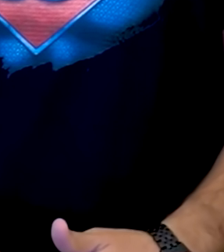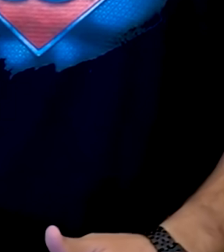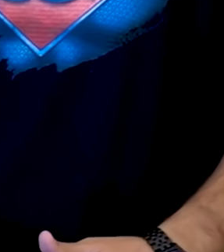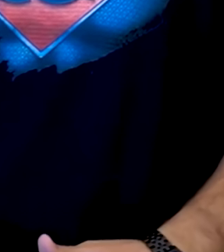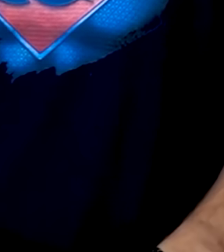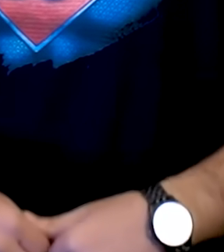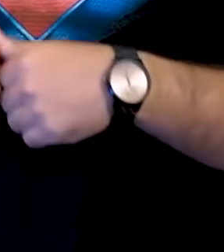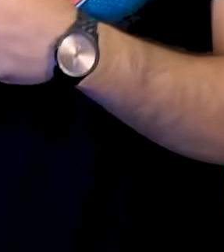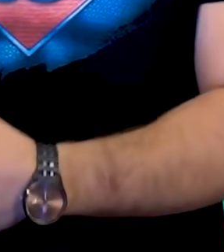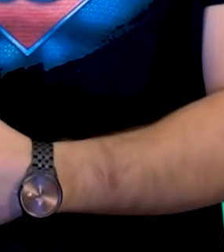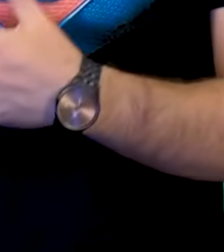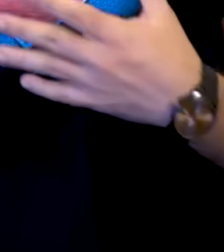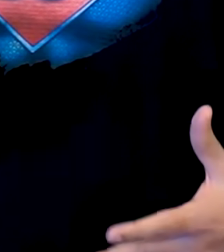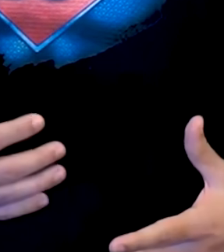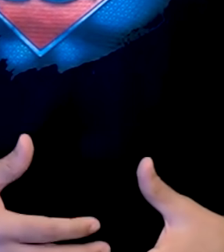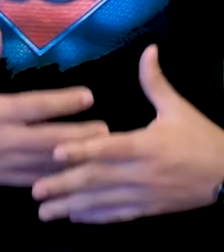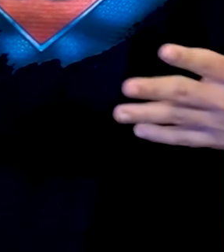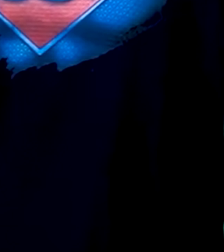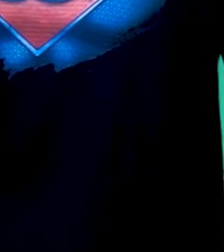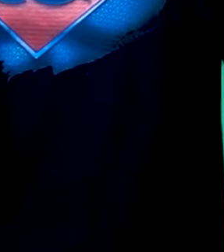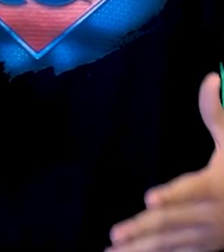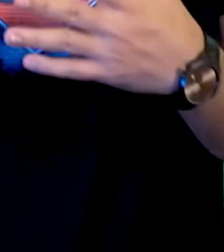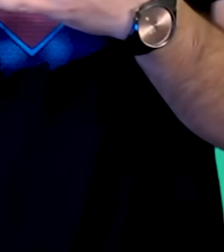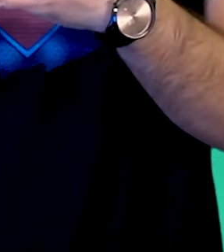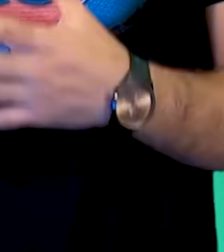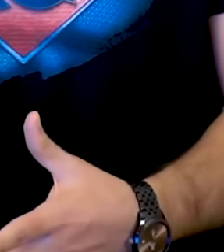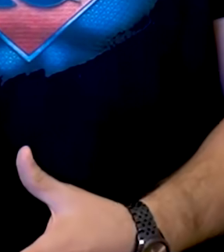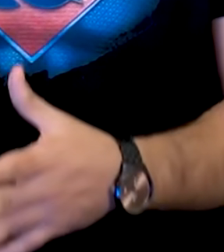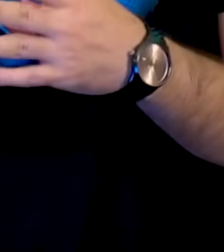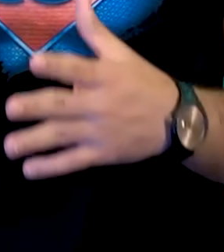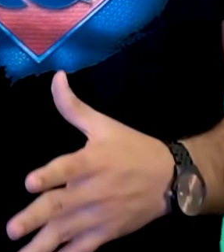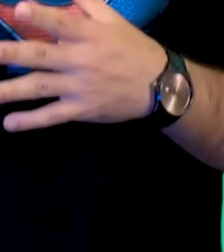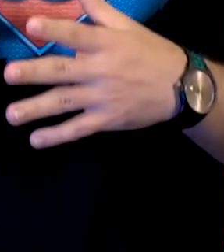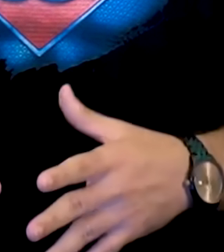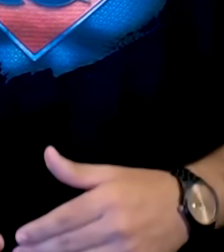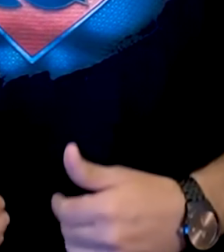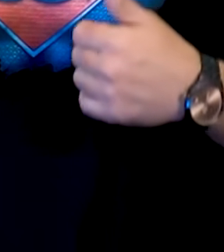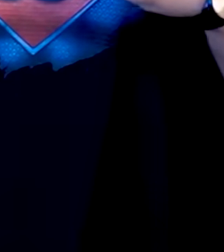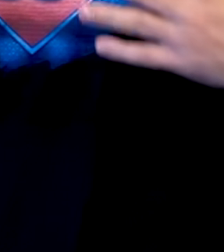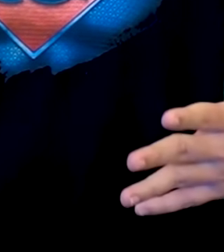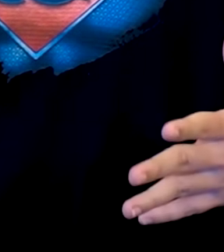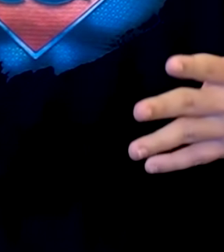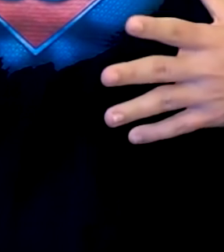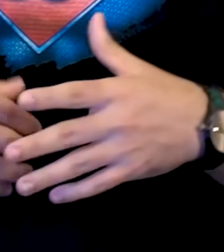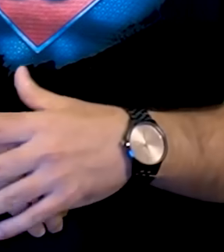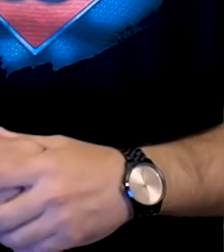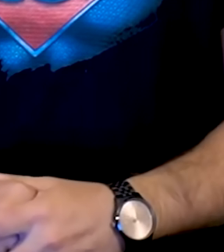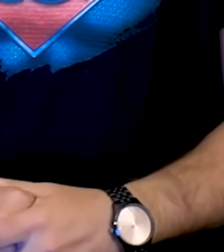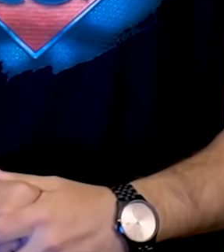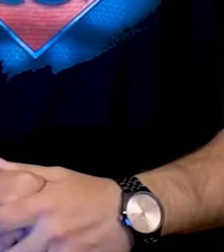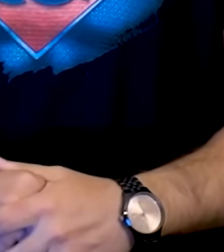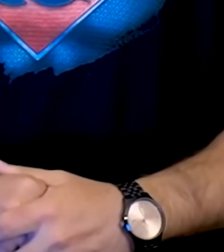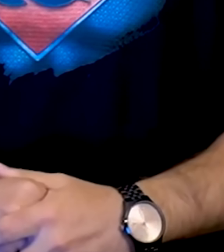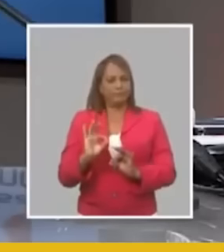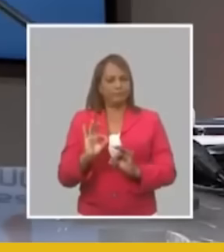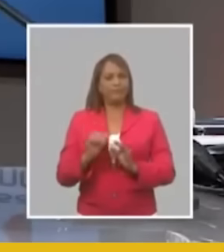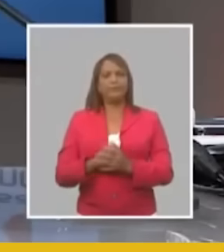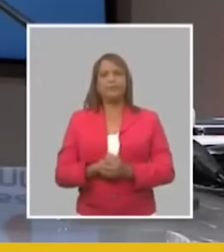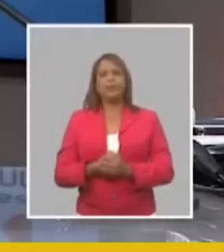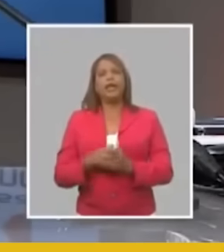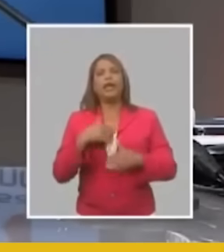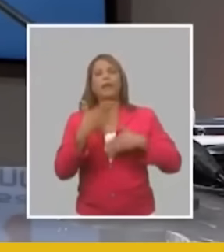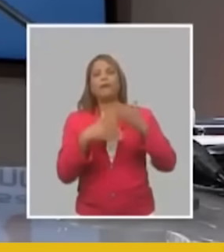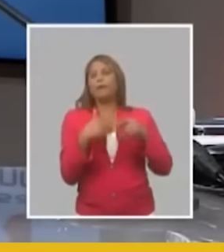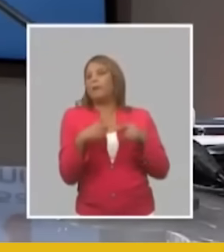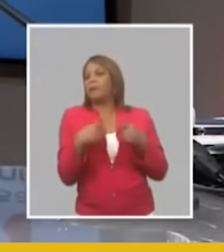unas cuantas veces más y todo estaba atado y bien atado para que los precios no crecieran más que lo que subían los salarios. El